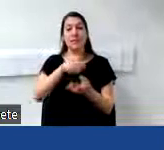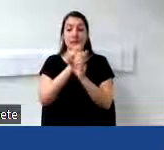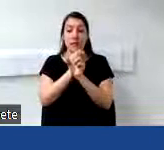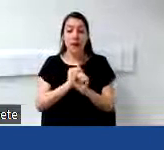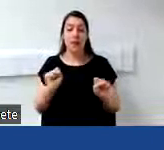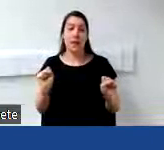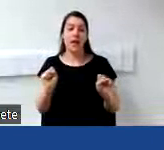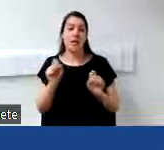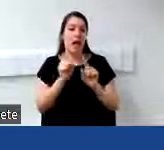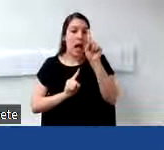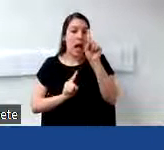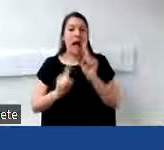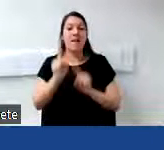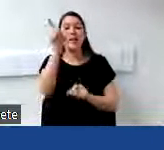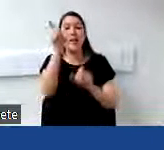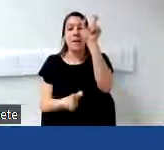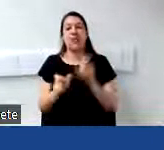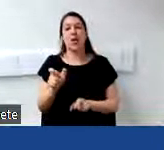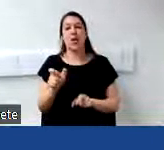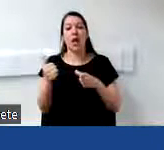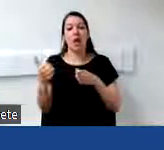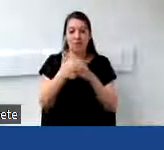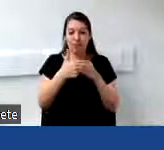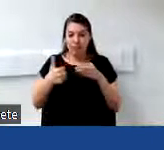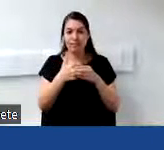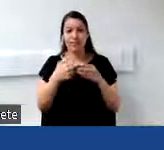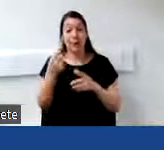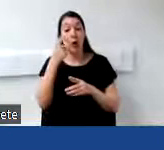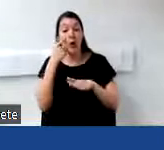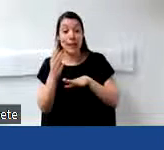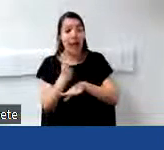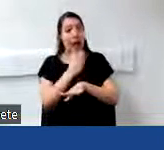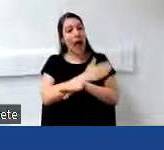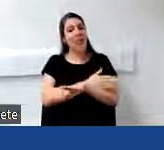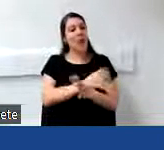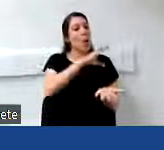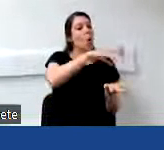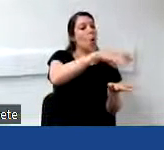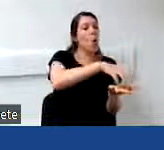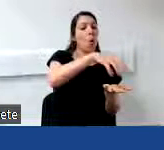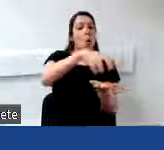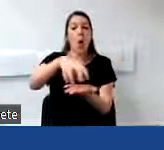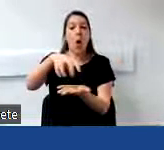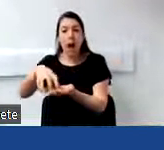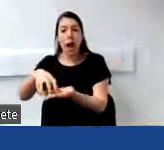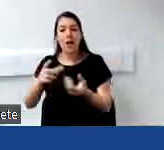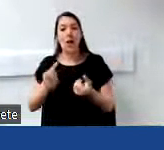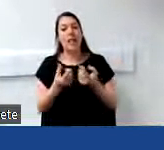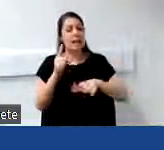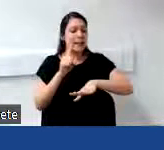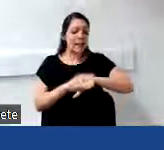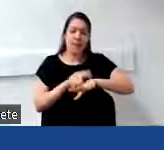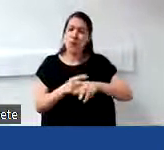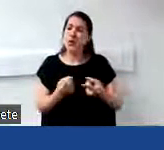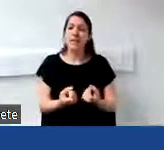muchas veces, por ejemplo, las personas con TEA, el hecho de conocer previamente los espacios, de darles como ese tiempo, que puede llegar a